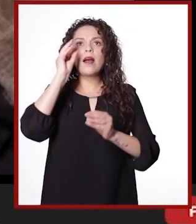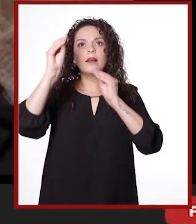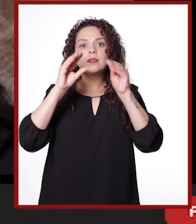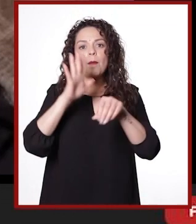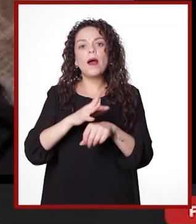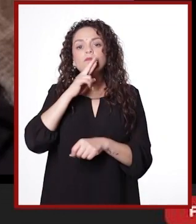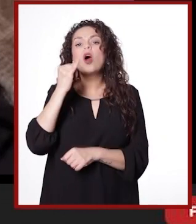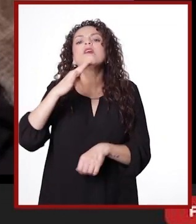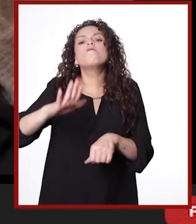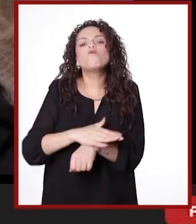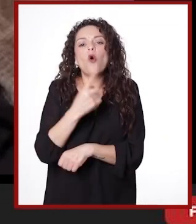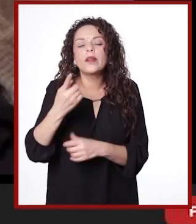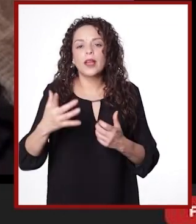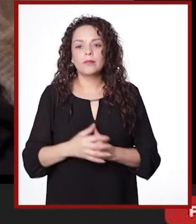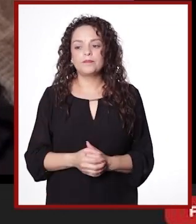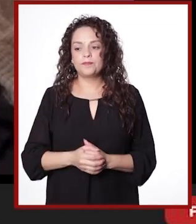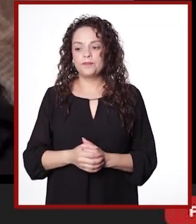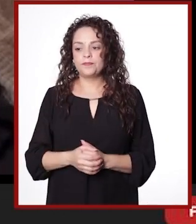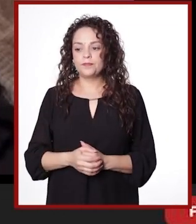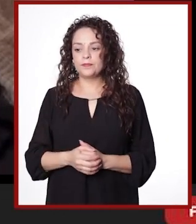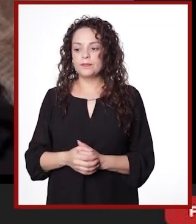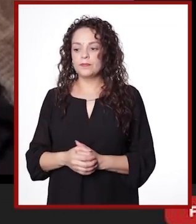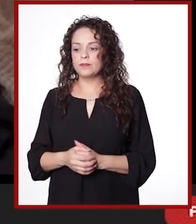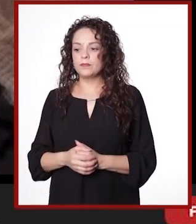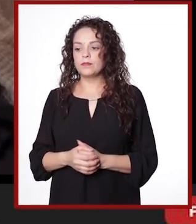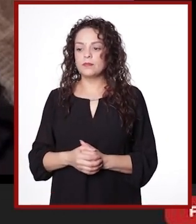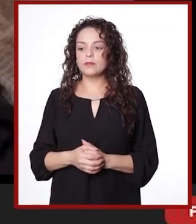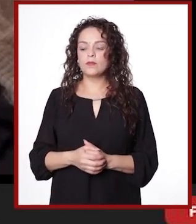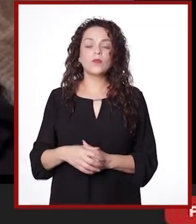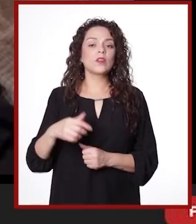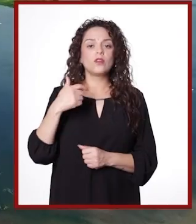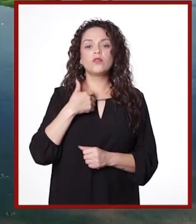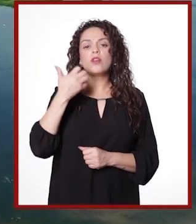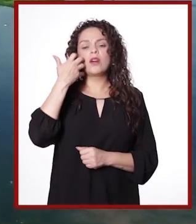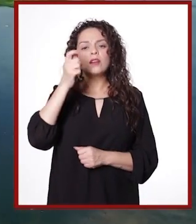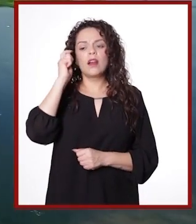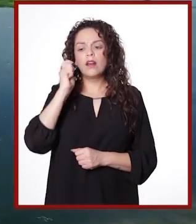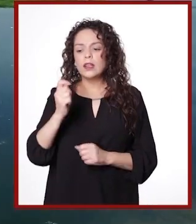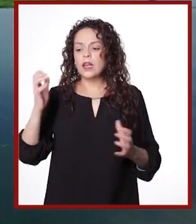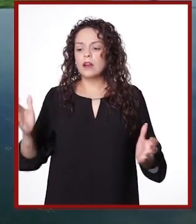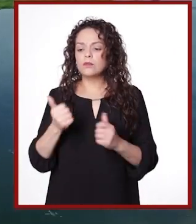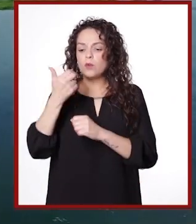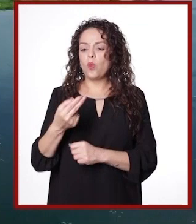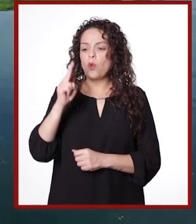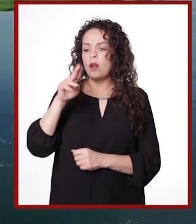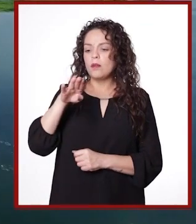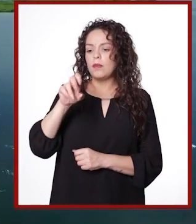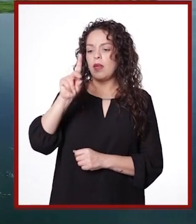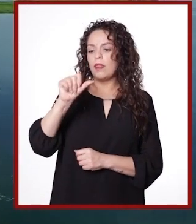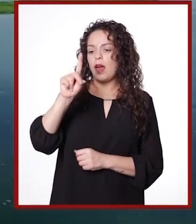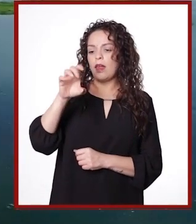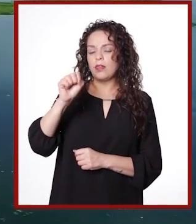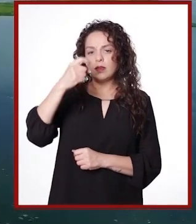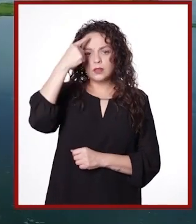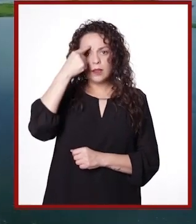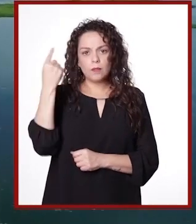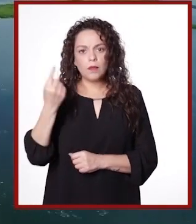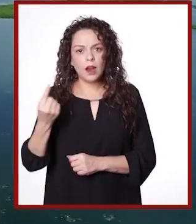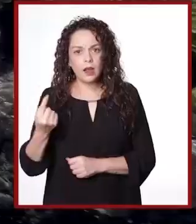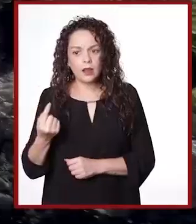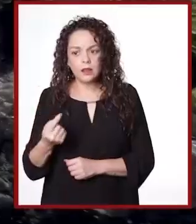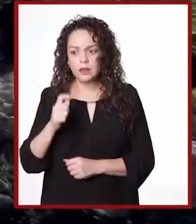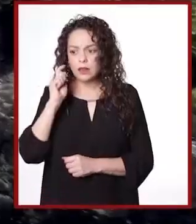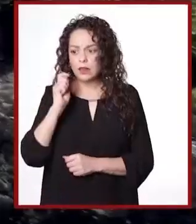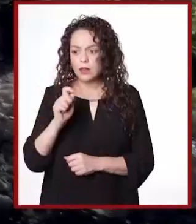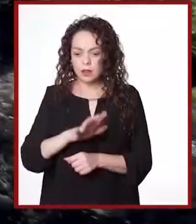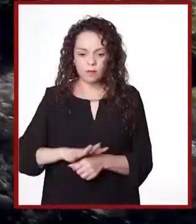Yo invertiría todos los esfuerzos en recuperar los humedales. Humedales, para que el público conozca, son los